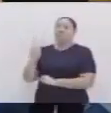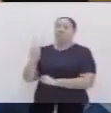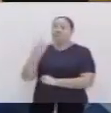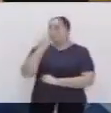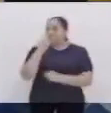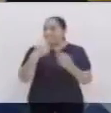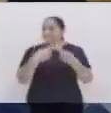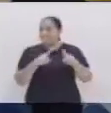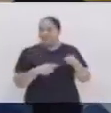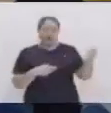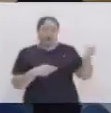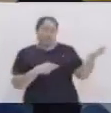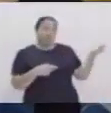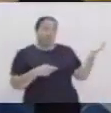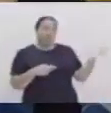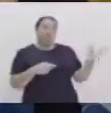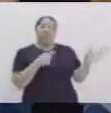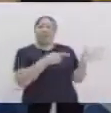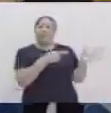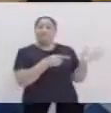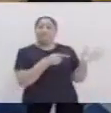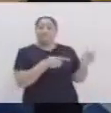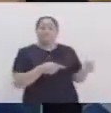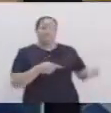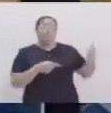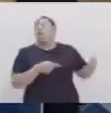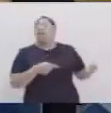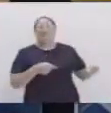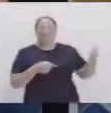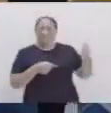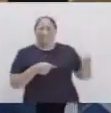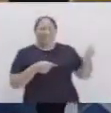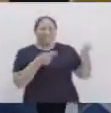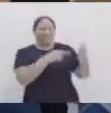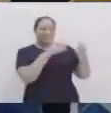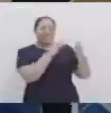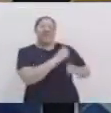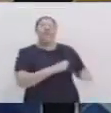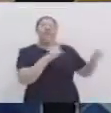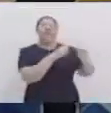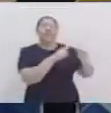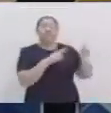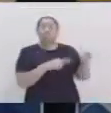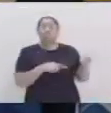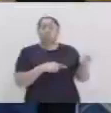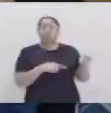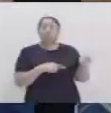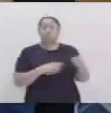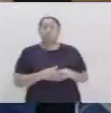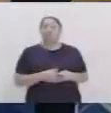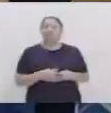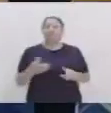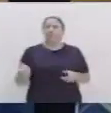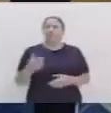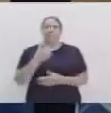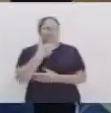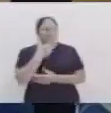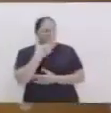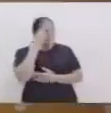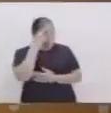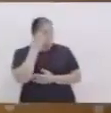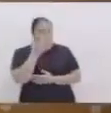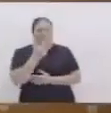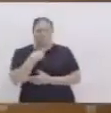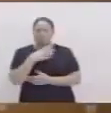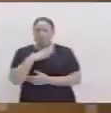la moneda nos muestre un escudo? Un número mayor que 2 tomando en cuenta 2. No, sin tomar en cuenta 2. Ok, entonces, y que sea escudo. Entonces